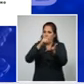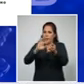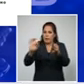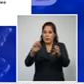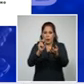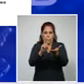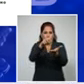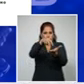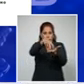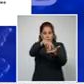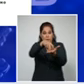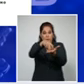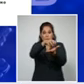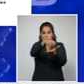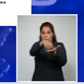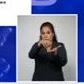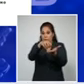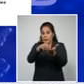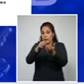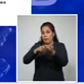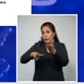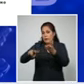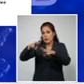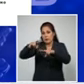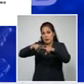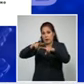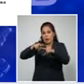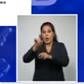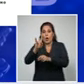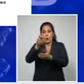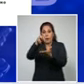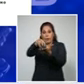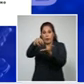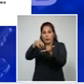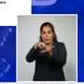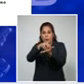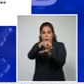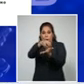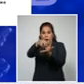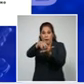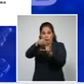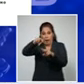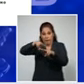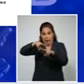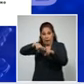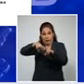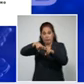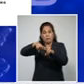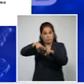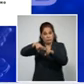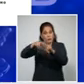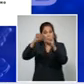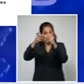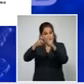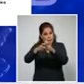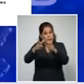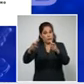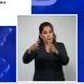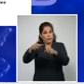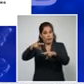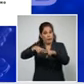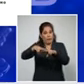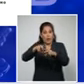la provincia de La Habana con 9 eventos activos, realmente una cifra muy elevada. Y